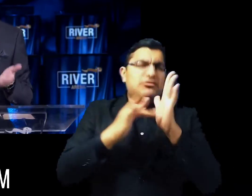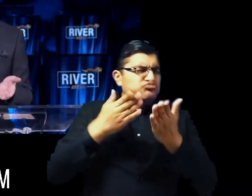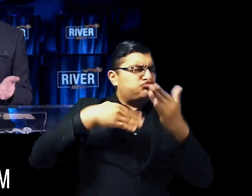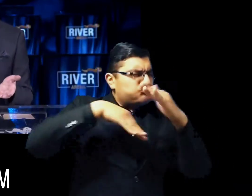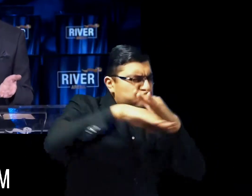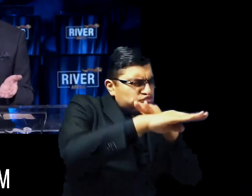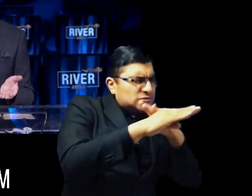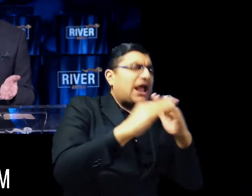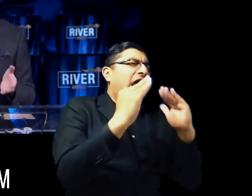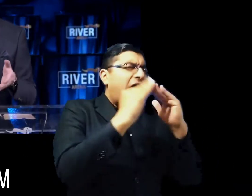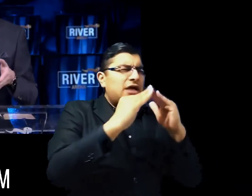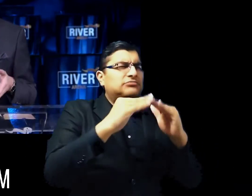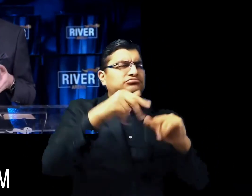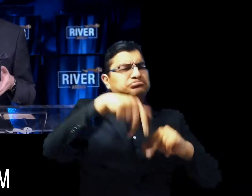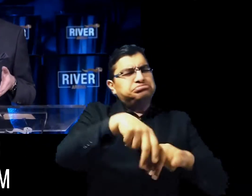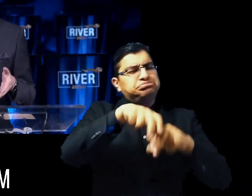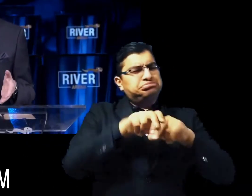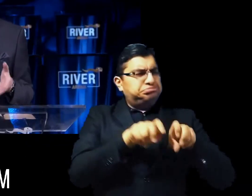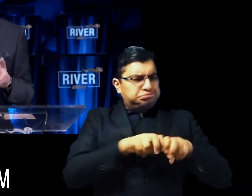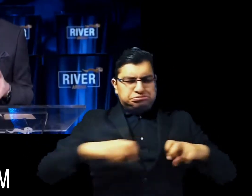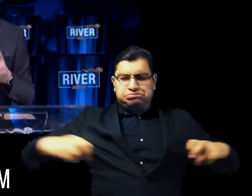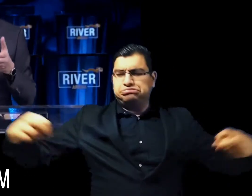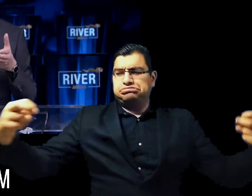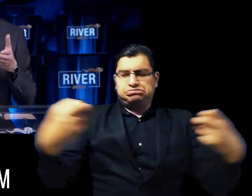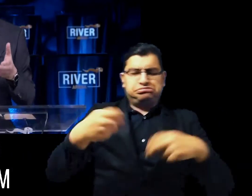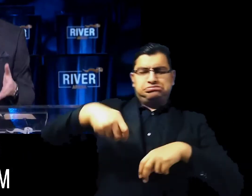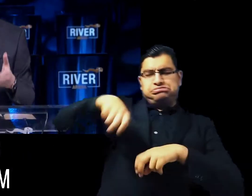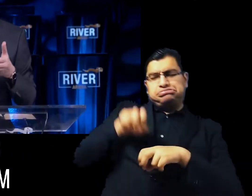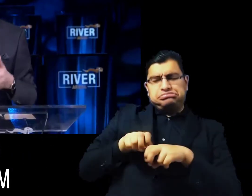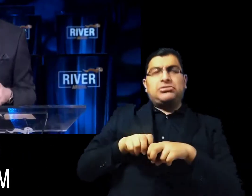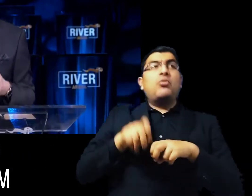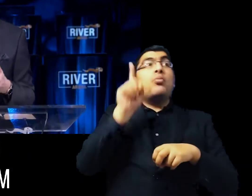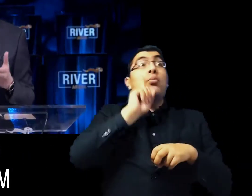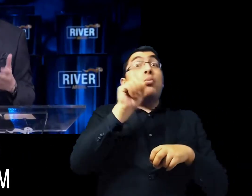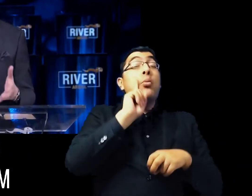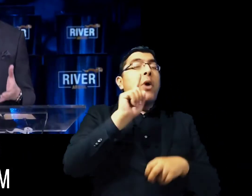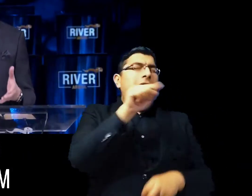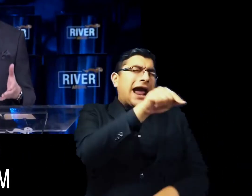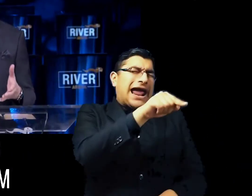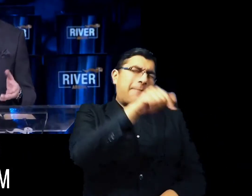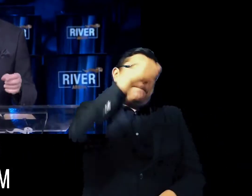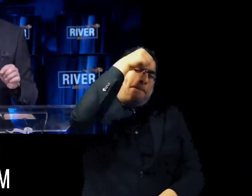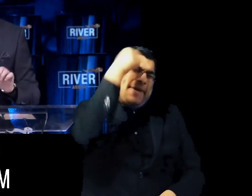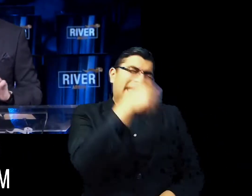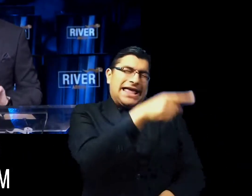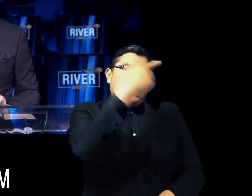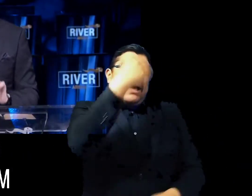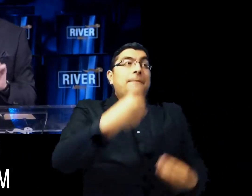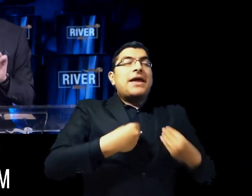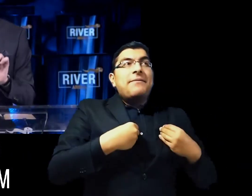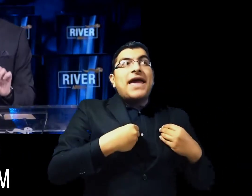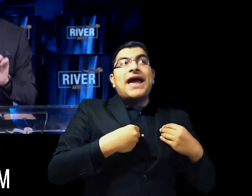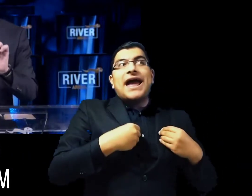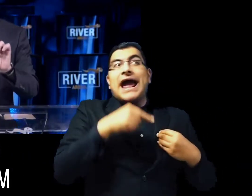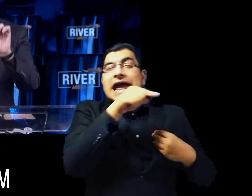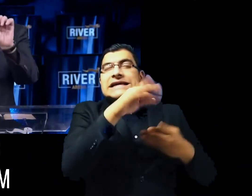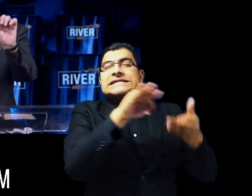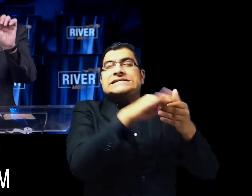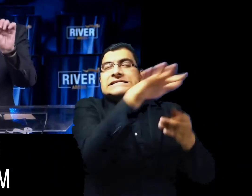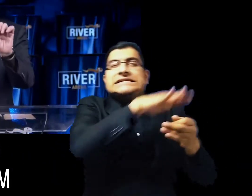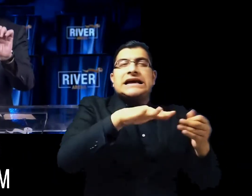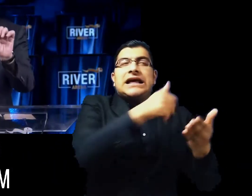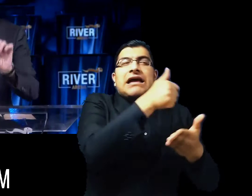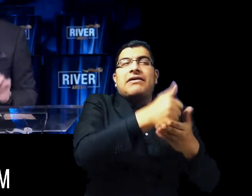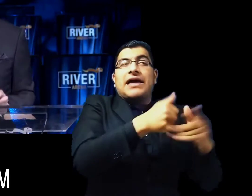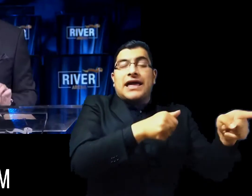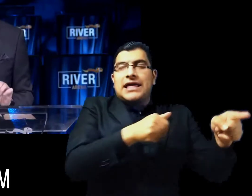se sentó a la mesa. Entonces, una mujer pecadora que vivía en la ciudad, al enterarse que Jesús estaba